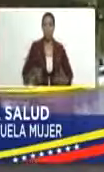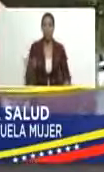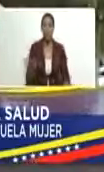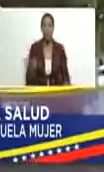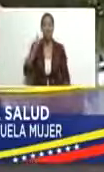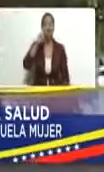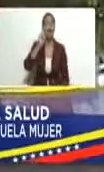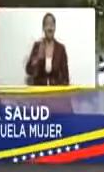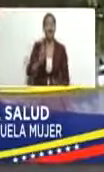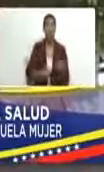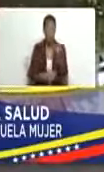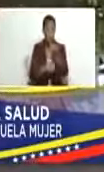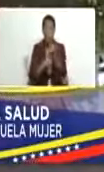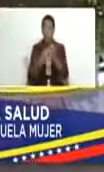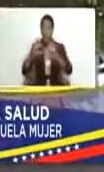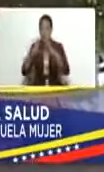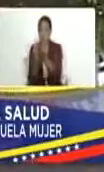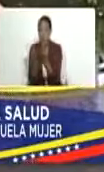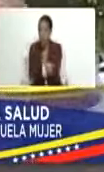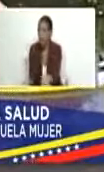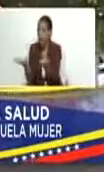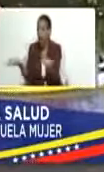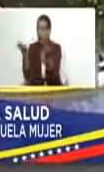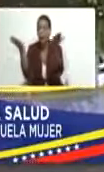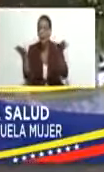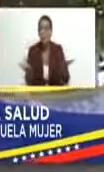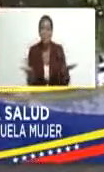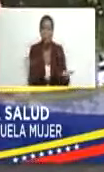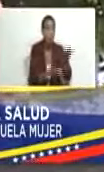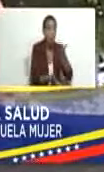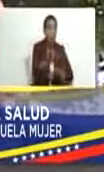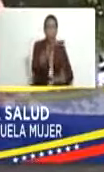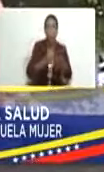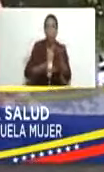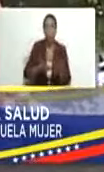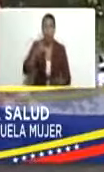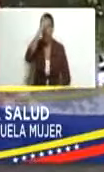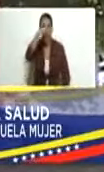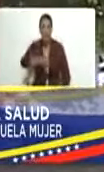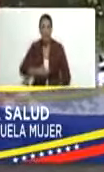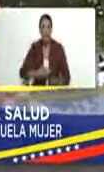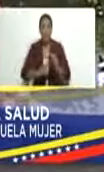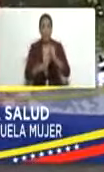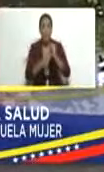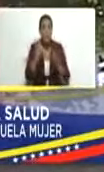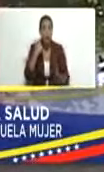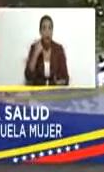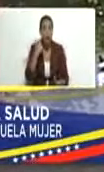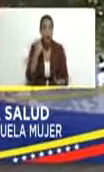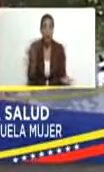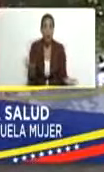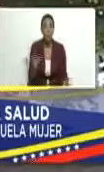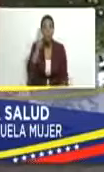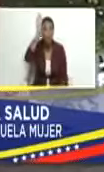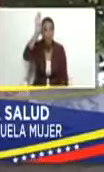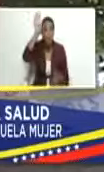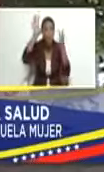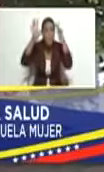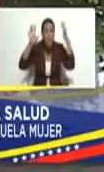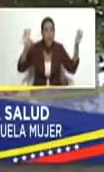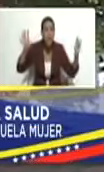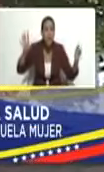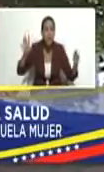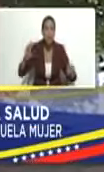vez apoyando a su familia, el crecimiento de la sociedad. ¿Ustedes se imaginan la sociedad que vamos a tener